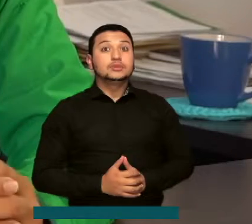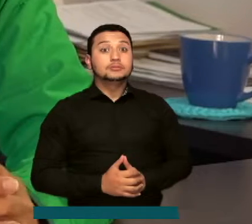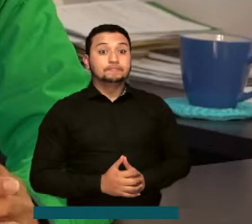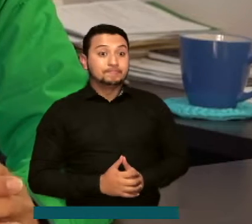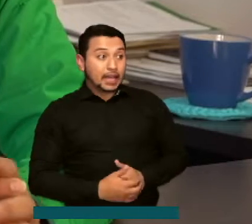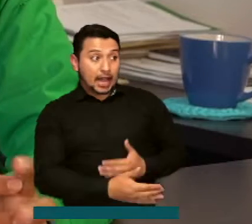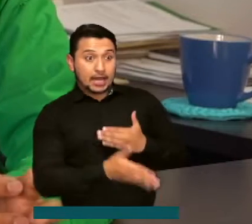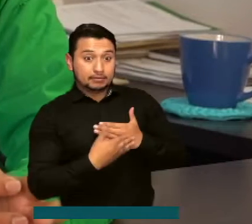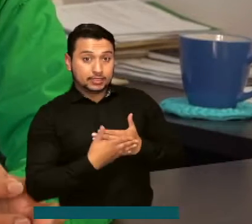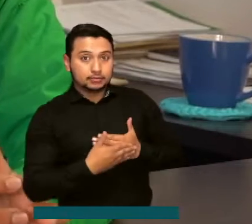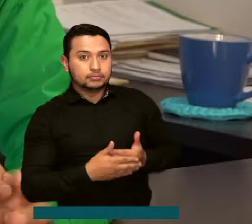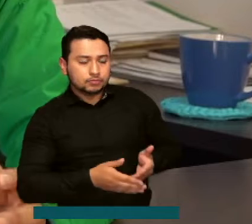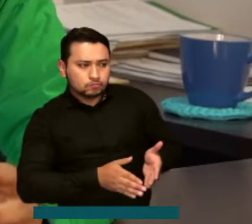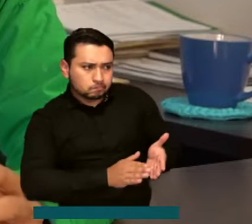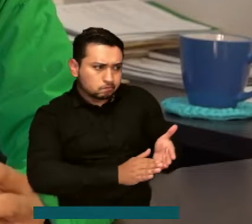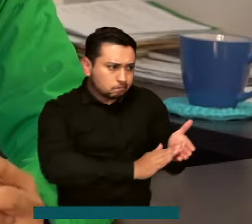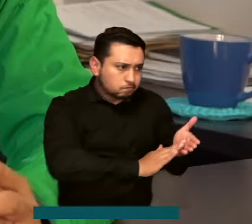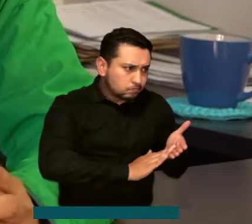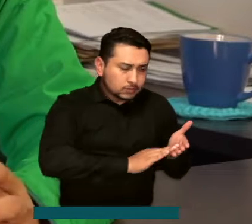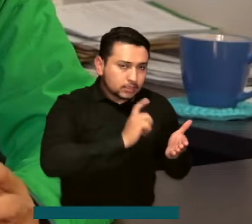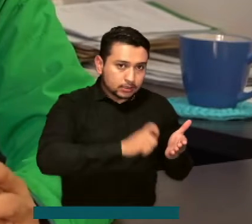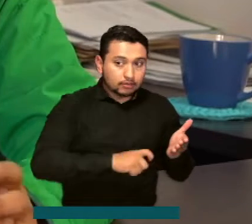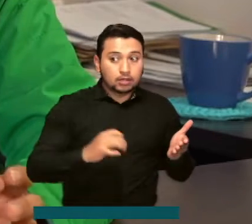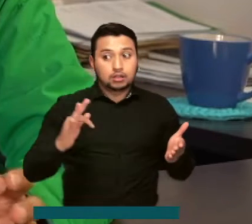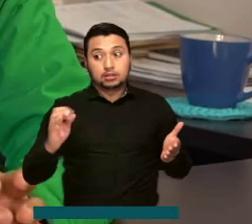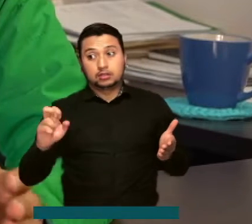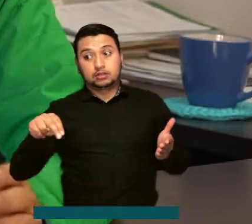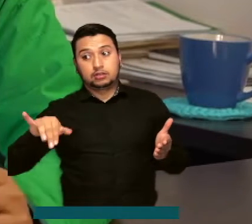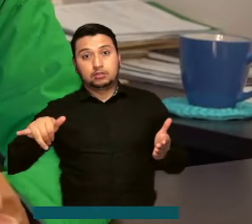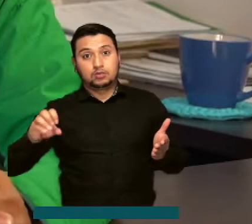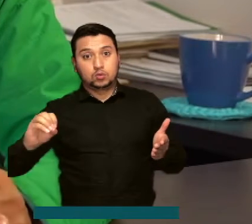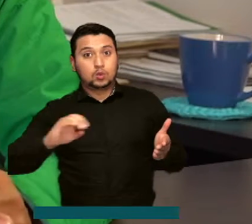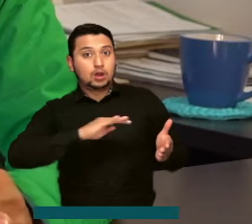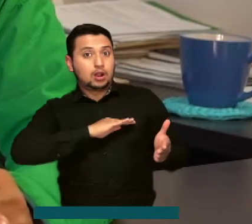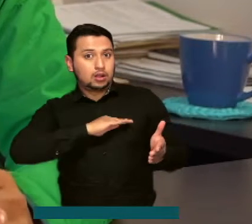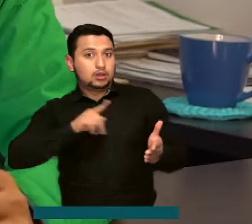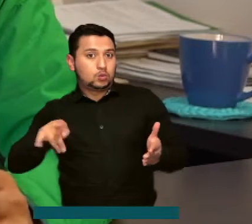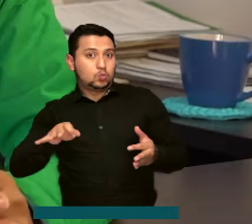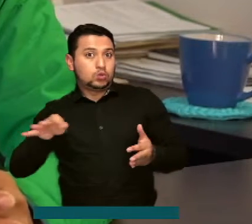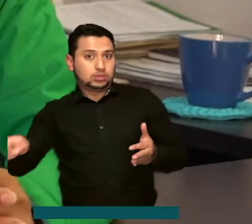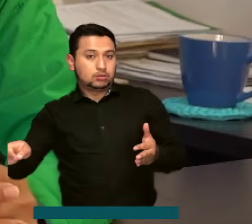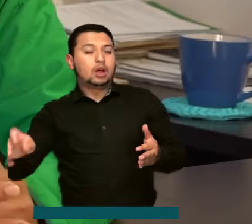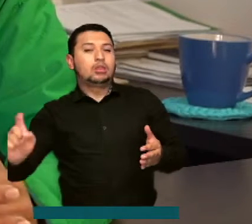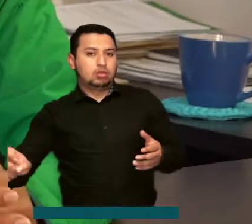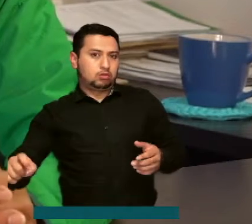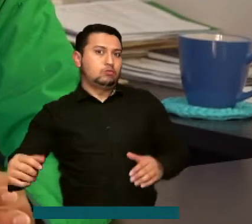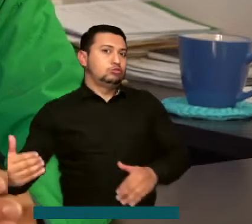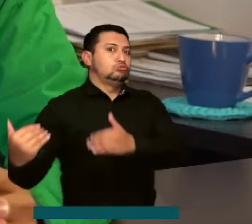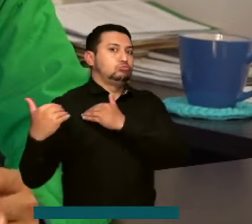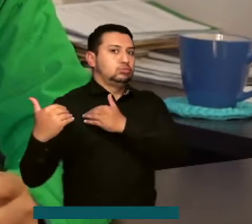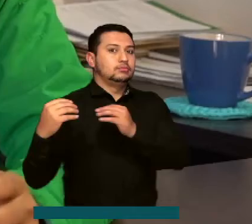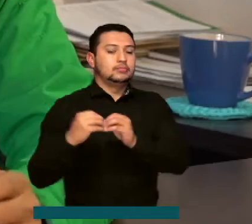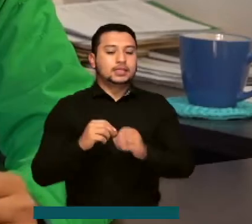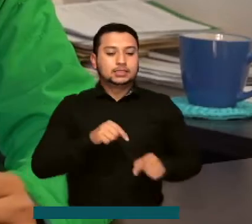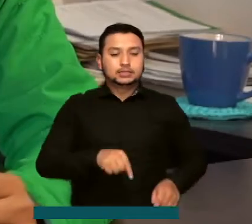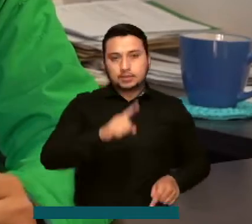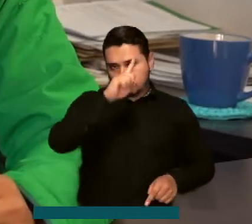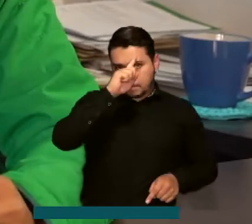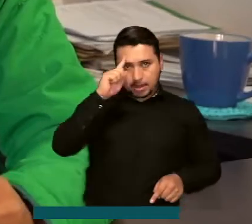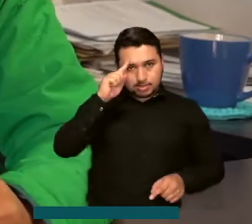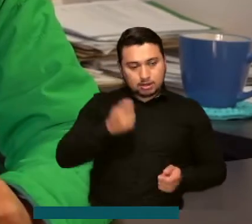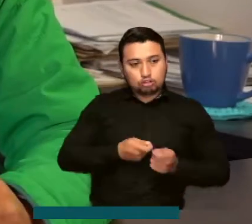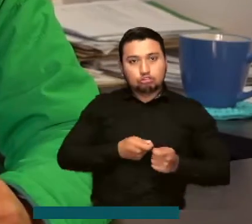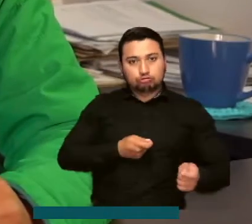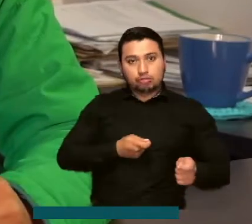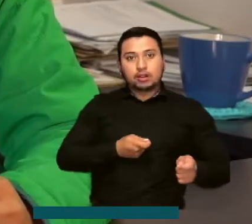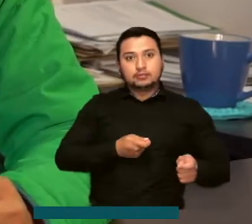acciones por parte no solo del municipio de Tenjo, que es donde se encuentra ubicada la institución educativa, sino el municipio de Madrid, que es donde